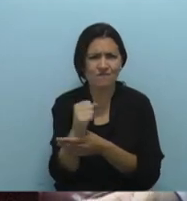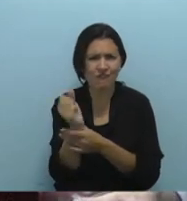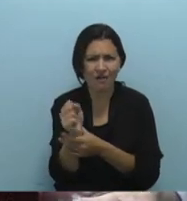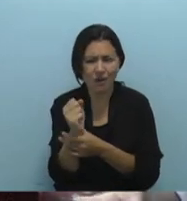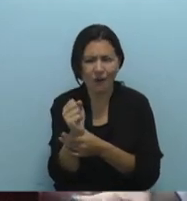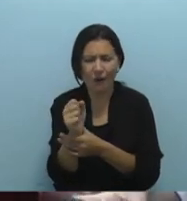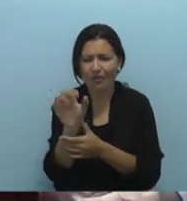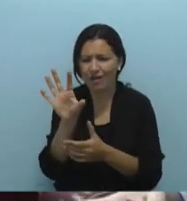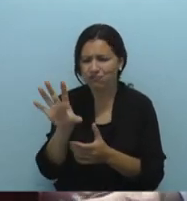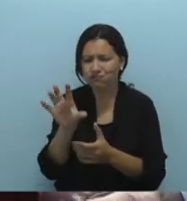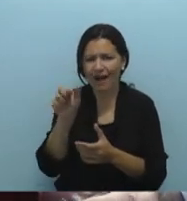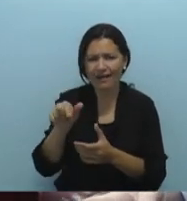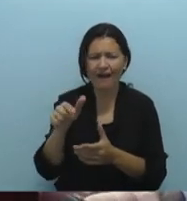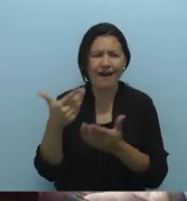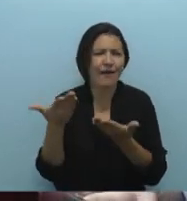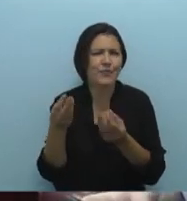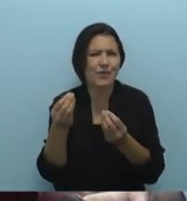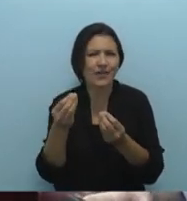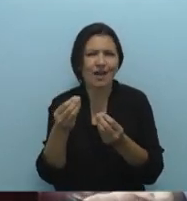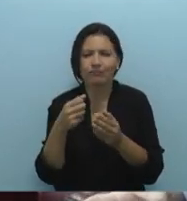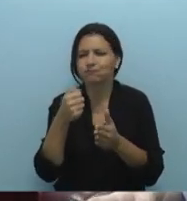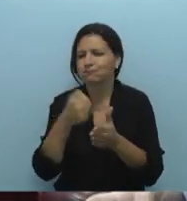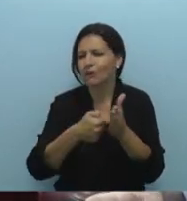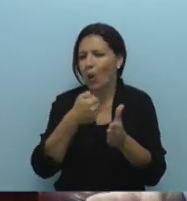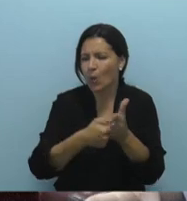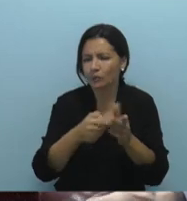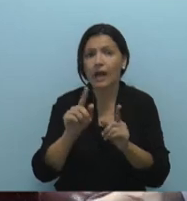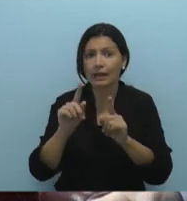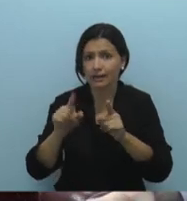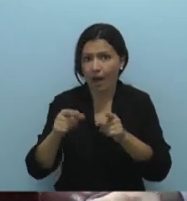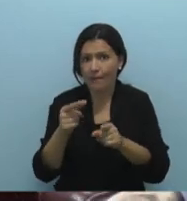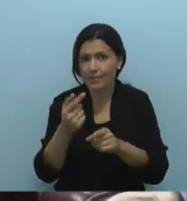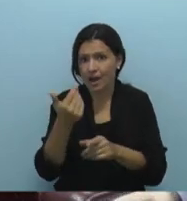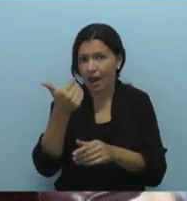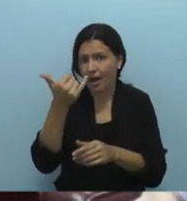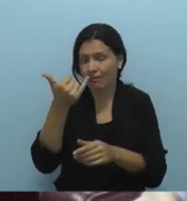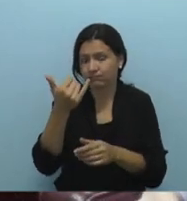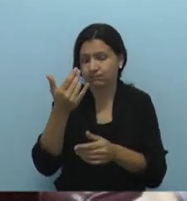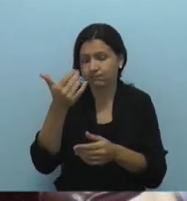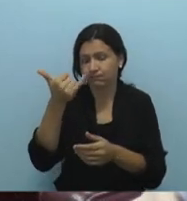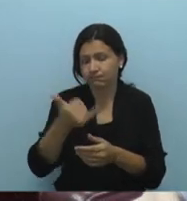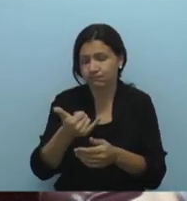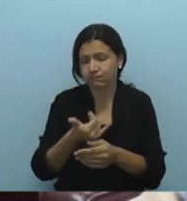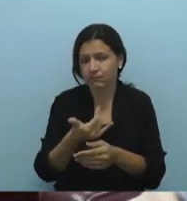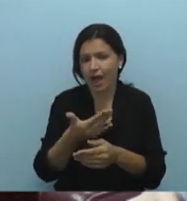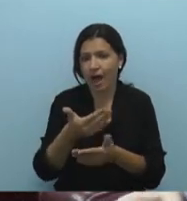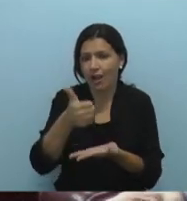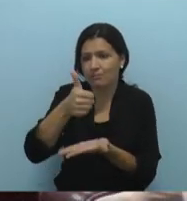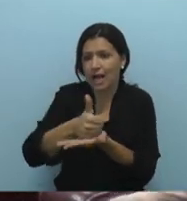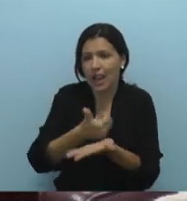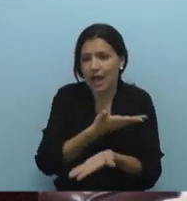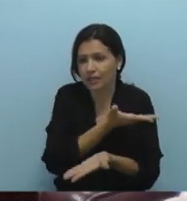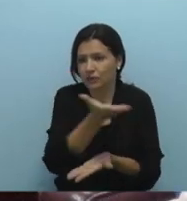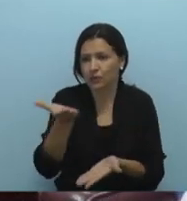dijeron en los discursos que me antecedieron, y un ícono social muy fuerte. El compromiso social de